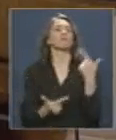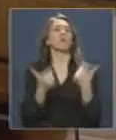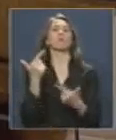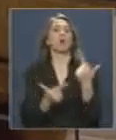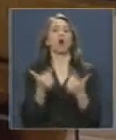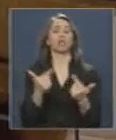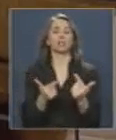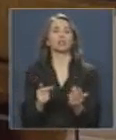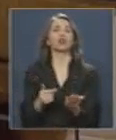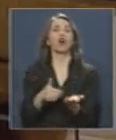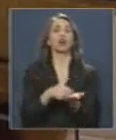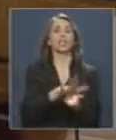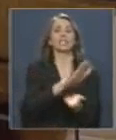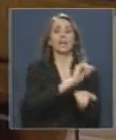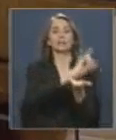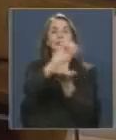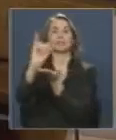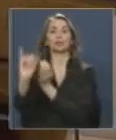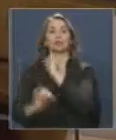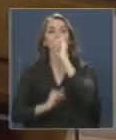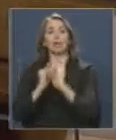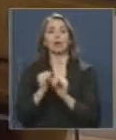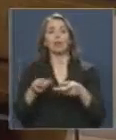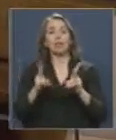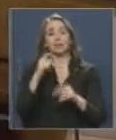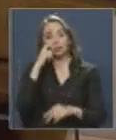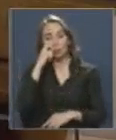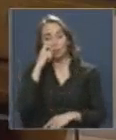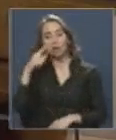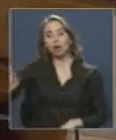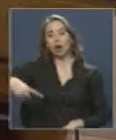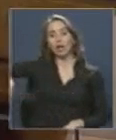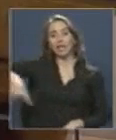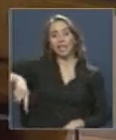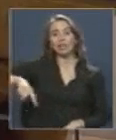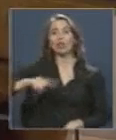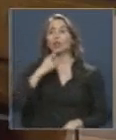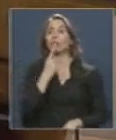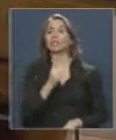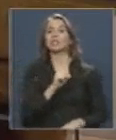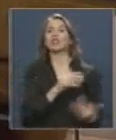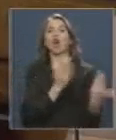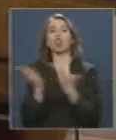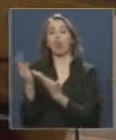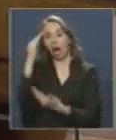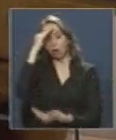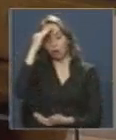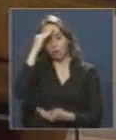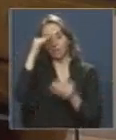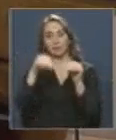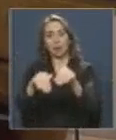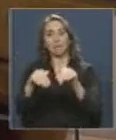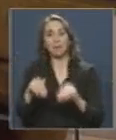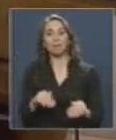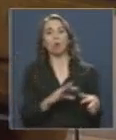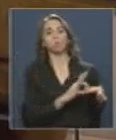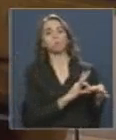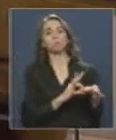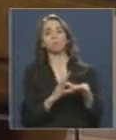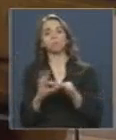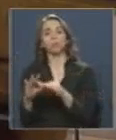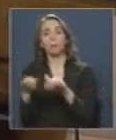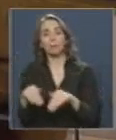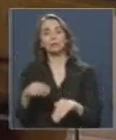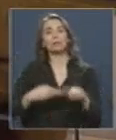o rechaza a sus organismos internacionales porque, según ellos, no le dan confianza. Son los mismos argumentos que han sostenido